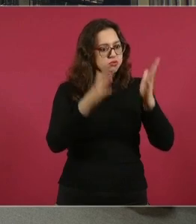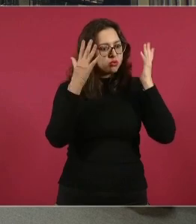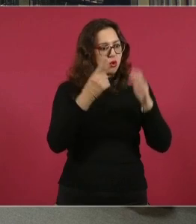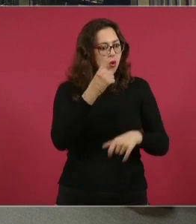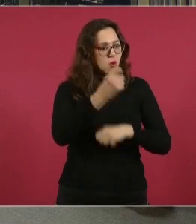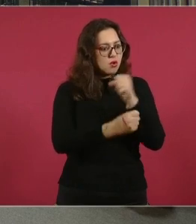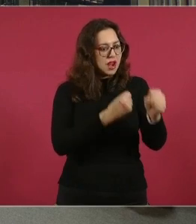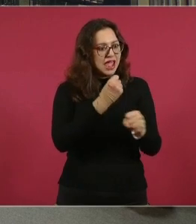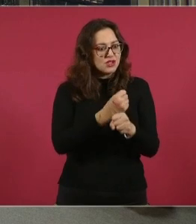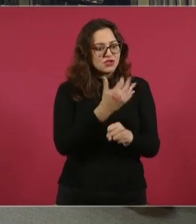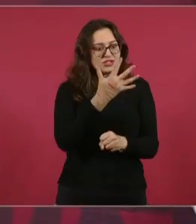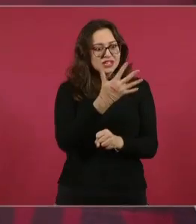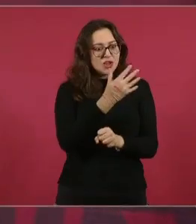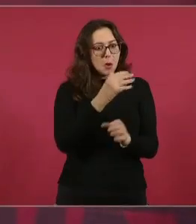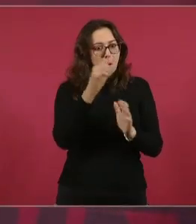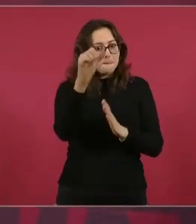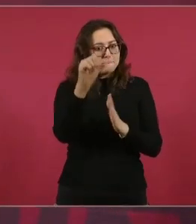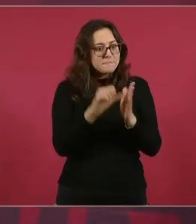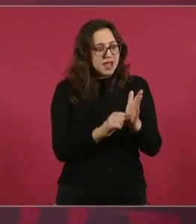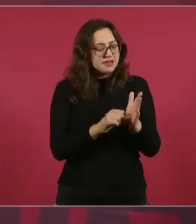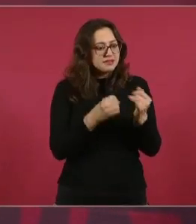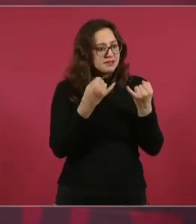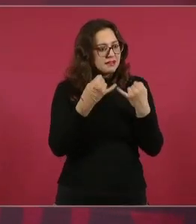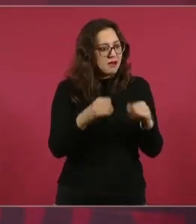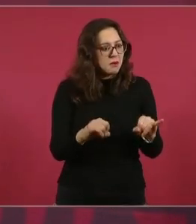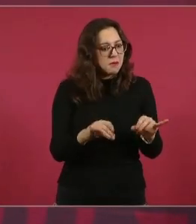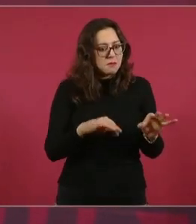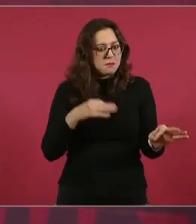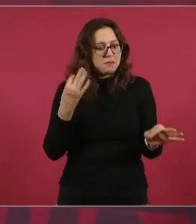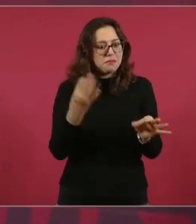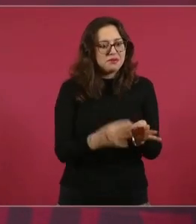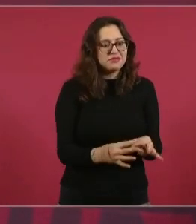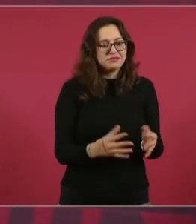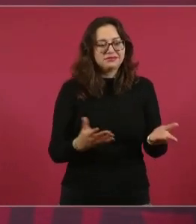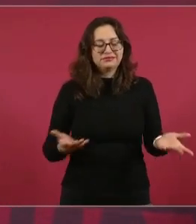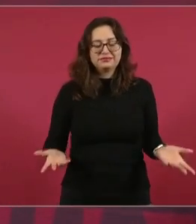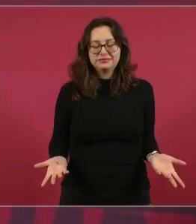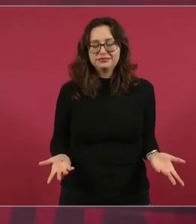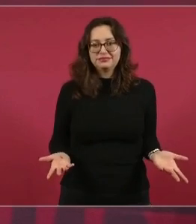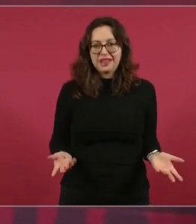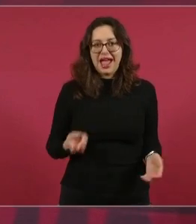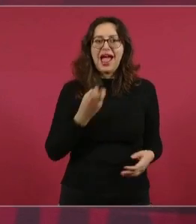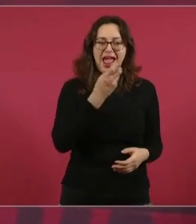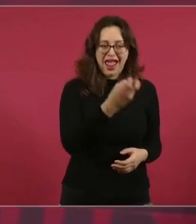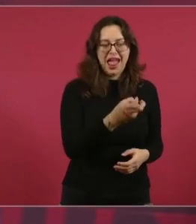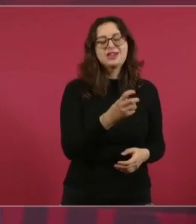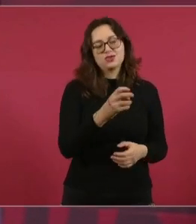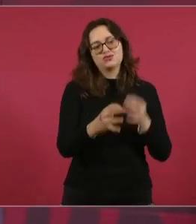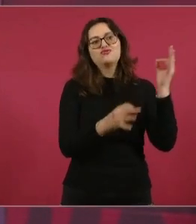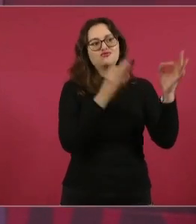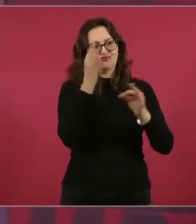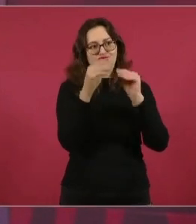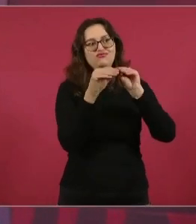5 meses. Por cierto, es la segunda pista más grande